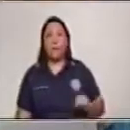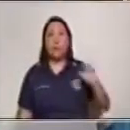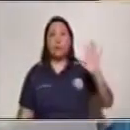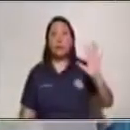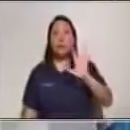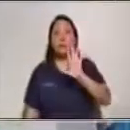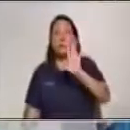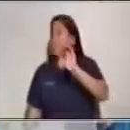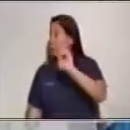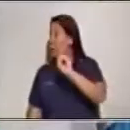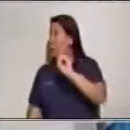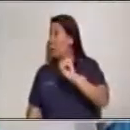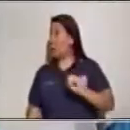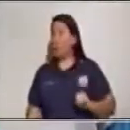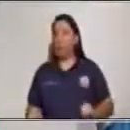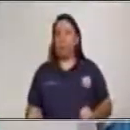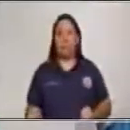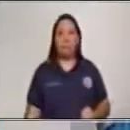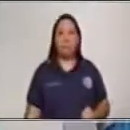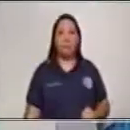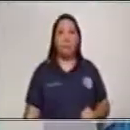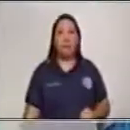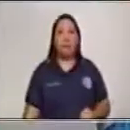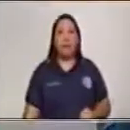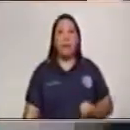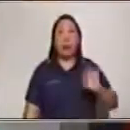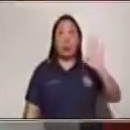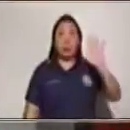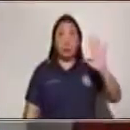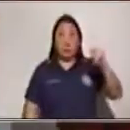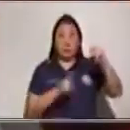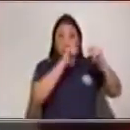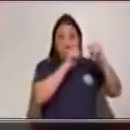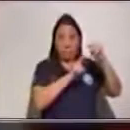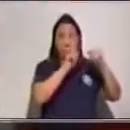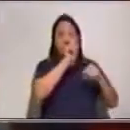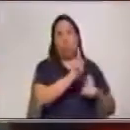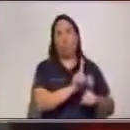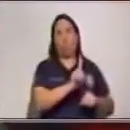5 entre 5 es igual a 1.